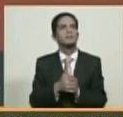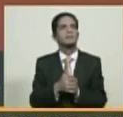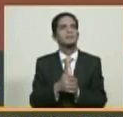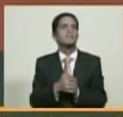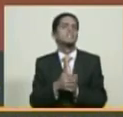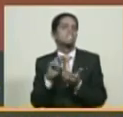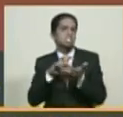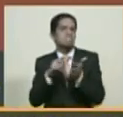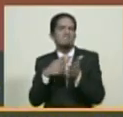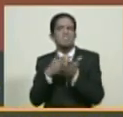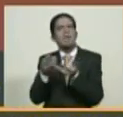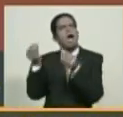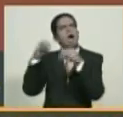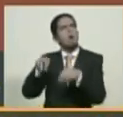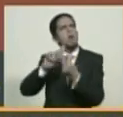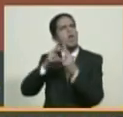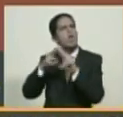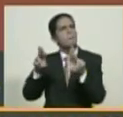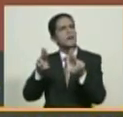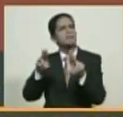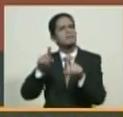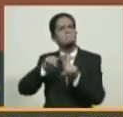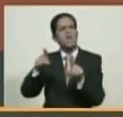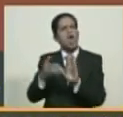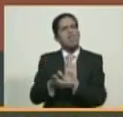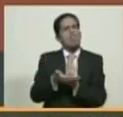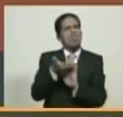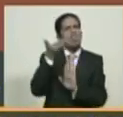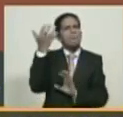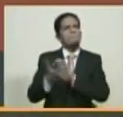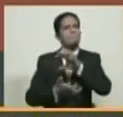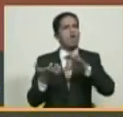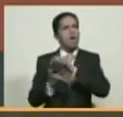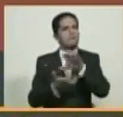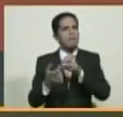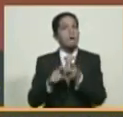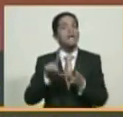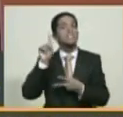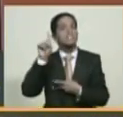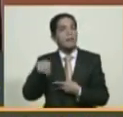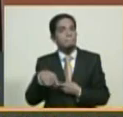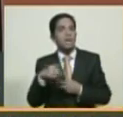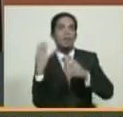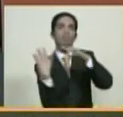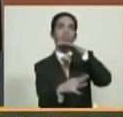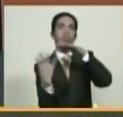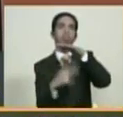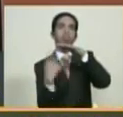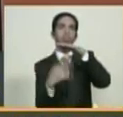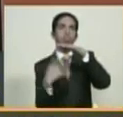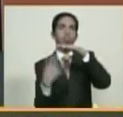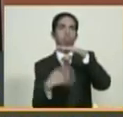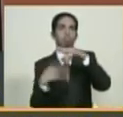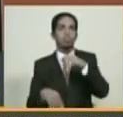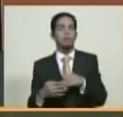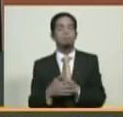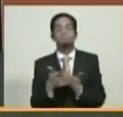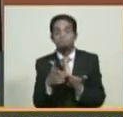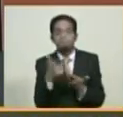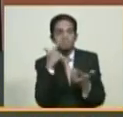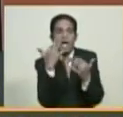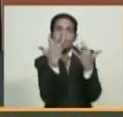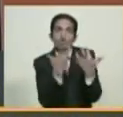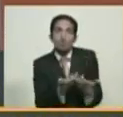ha incrementado el conflicto interno y por tanto se ha incrementado también el número de desplazados internos. Esas son cifras que maneja